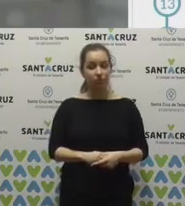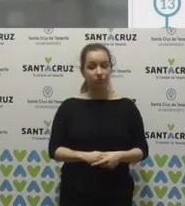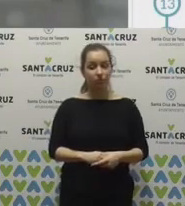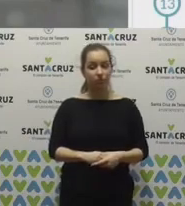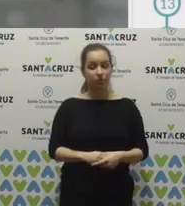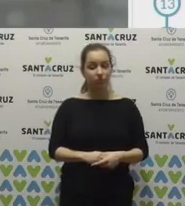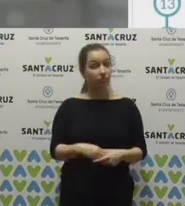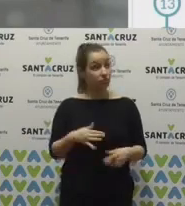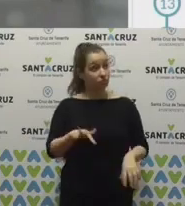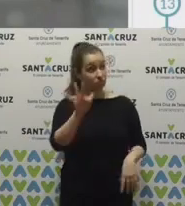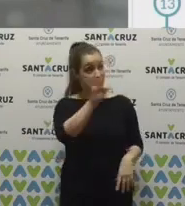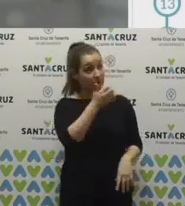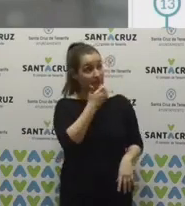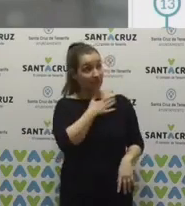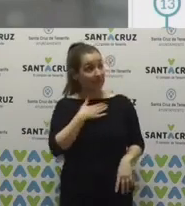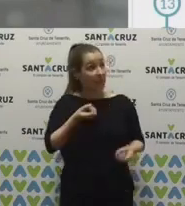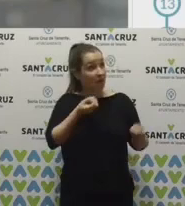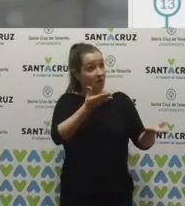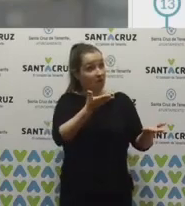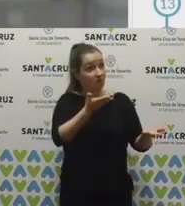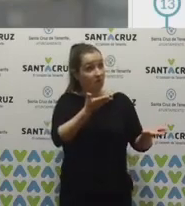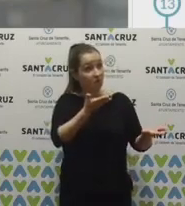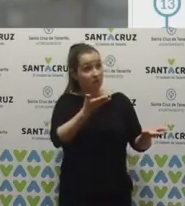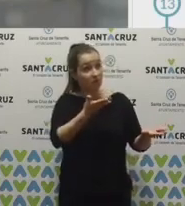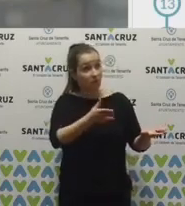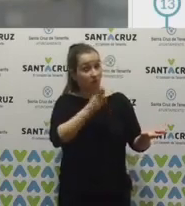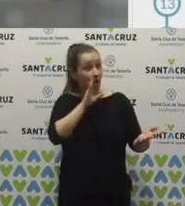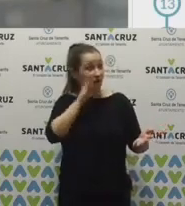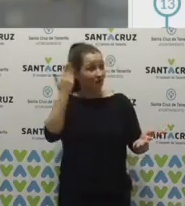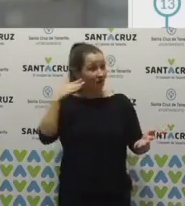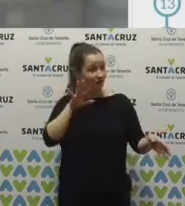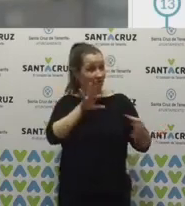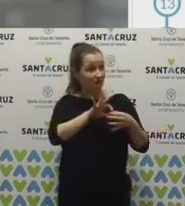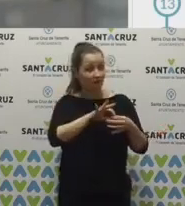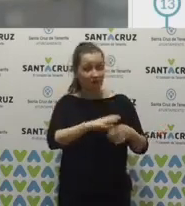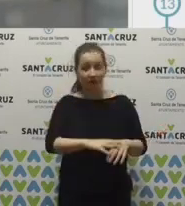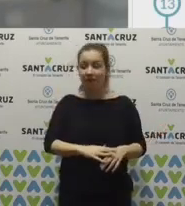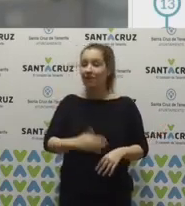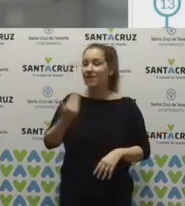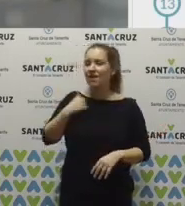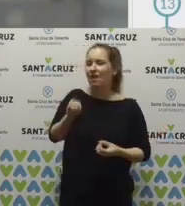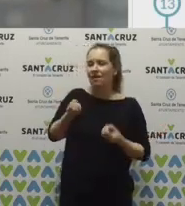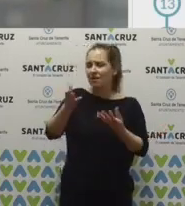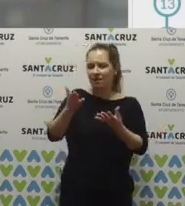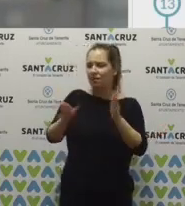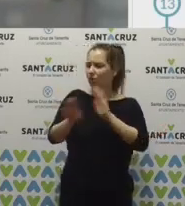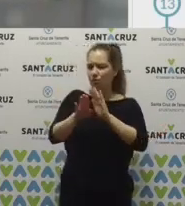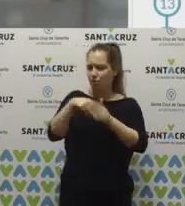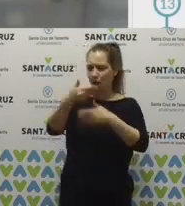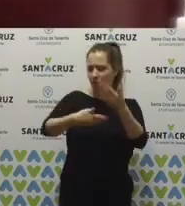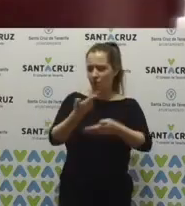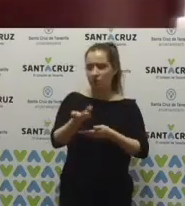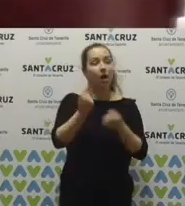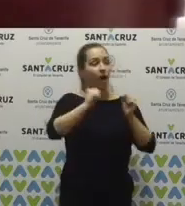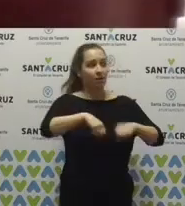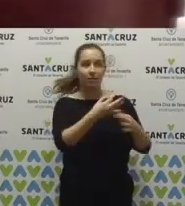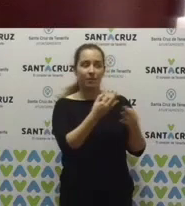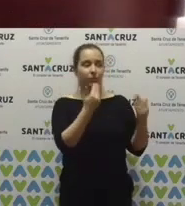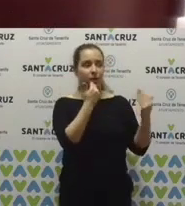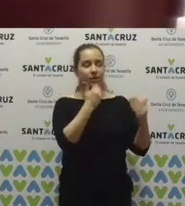sin usted una palabra si quiere decir algo se da por lo que dijo a la anterior vez que va perfecto muchísimas